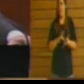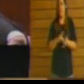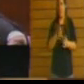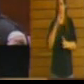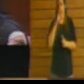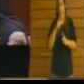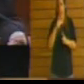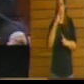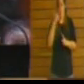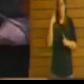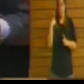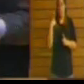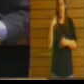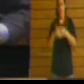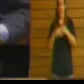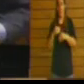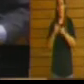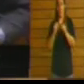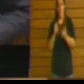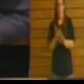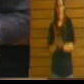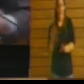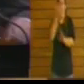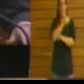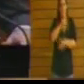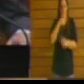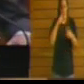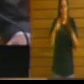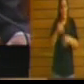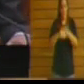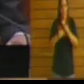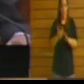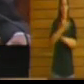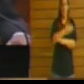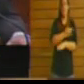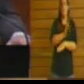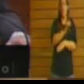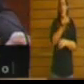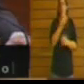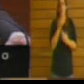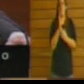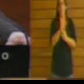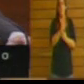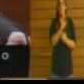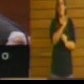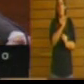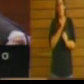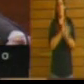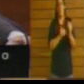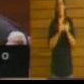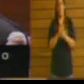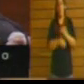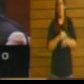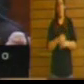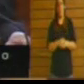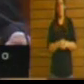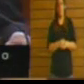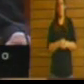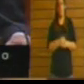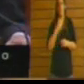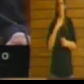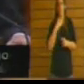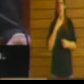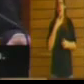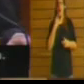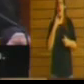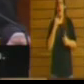nuestra moción, o el planteamiento que hace la portavoz de Bildu. Ha hablado poco de la campaña. Pues bueno, nosotros hemos hablado algo